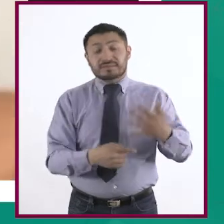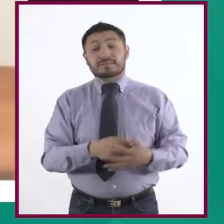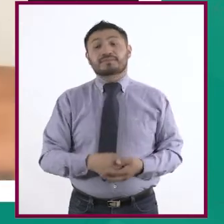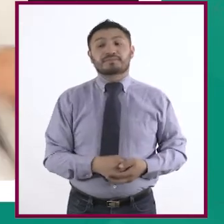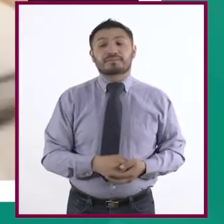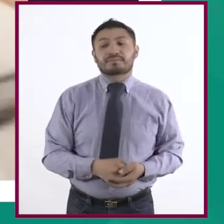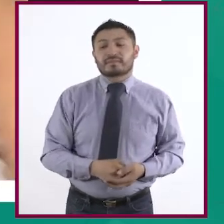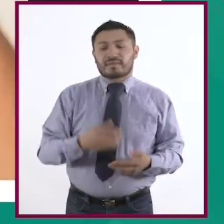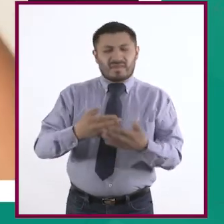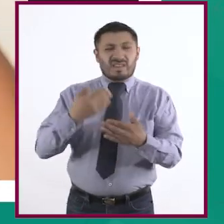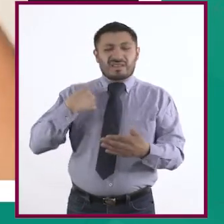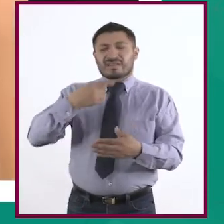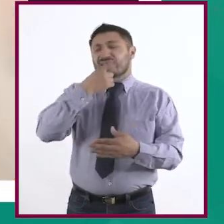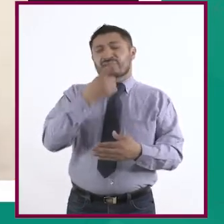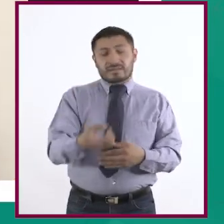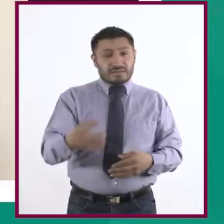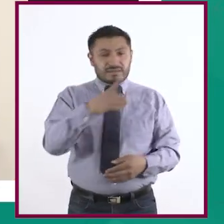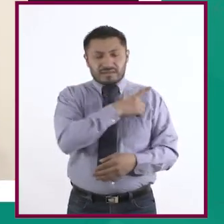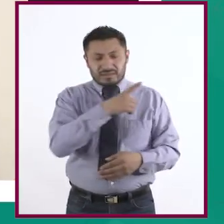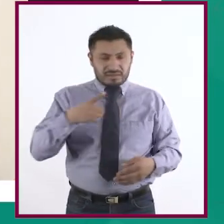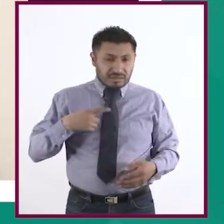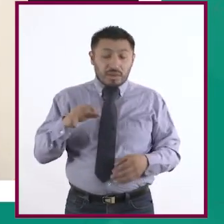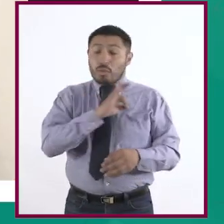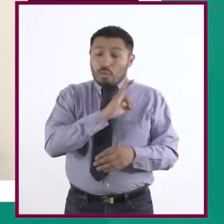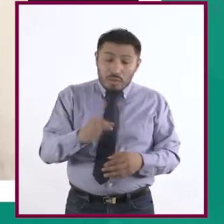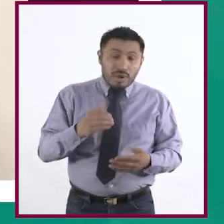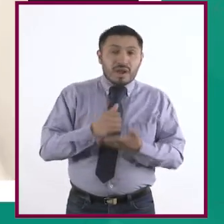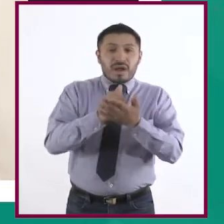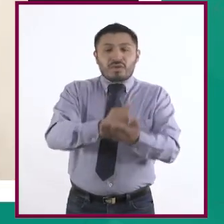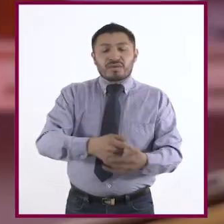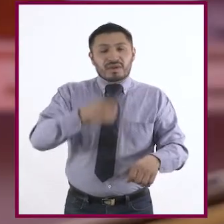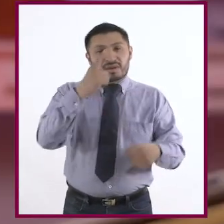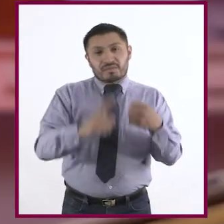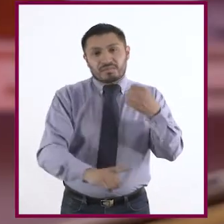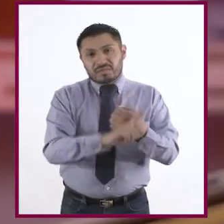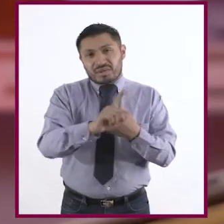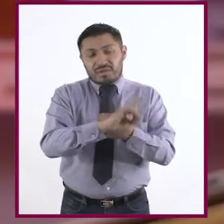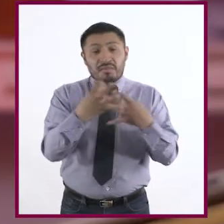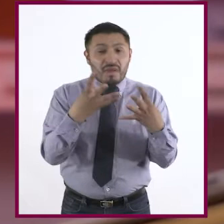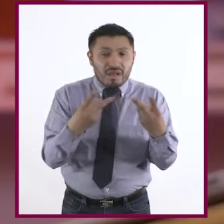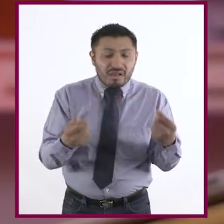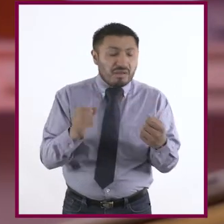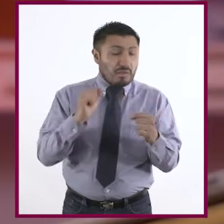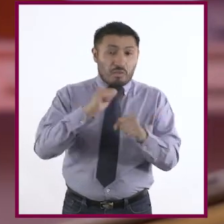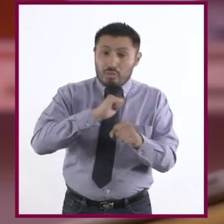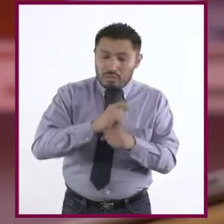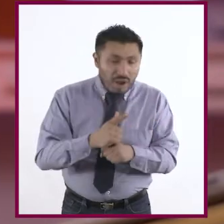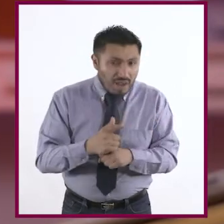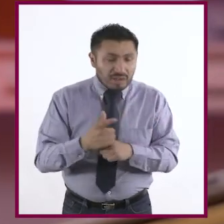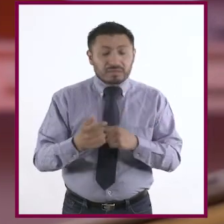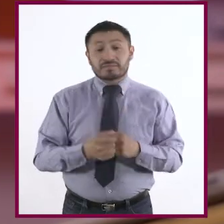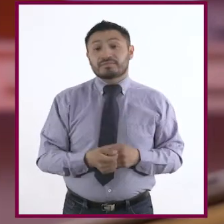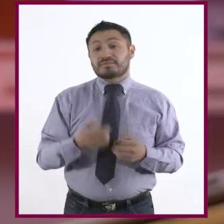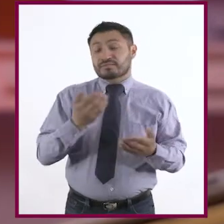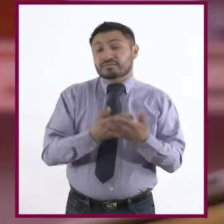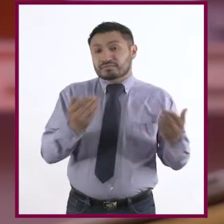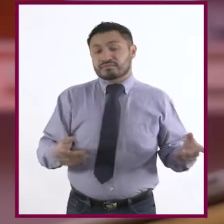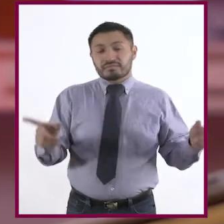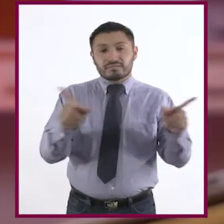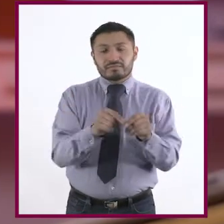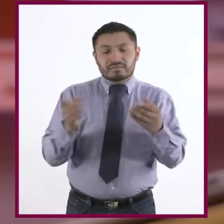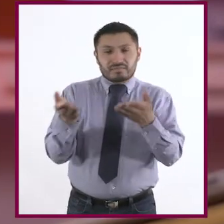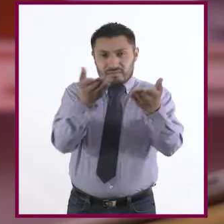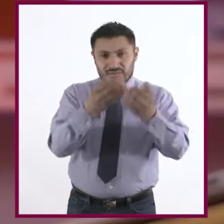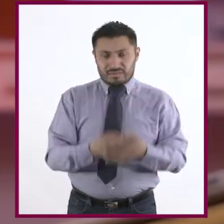ayudar a evitar algún problema o enfermedad que se nos presente. Y es momento de ir con Donovan para un resumen de sus opiniones